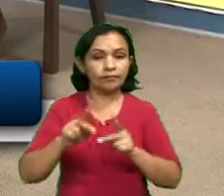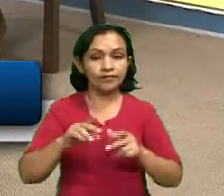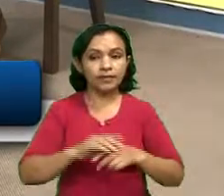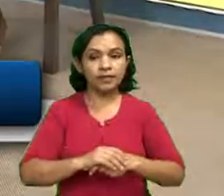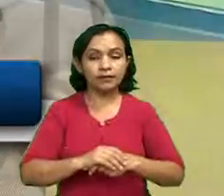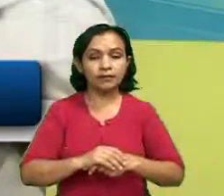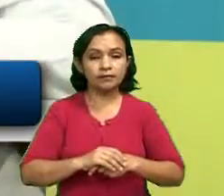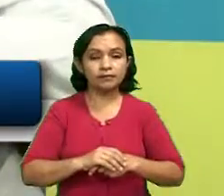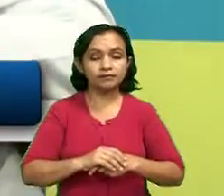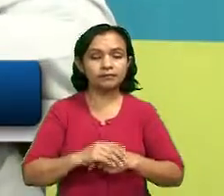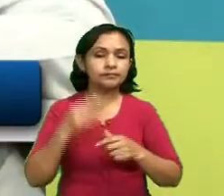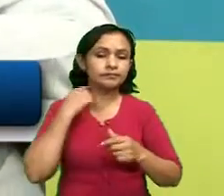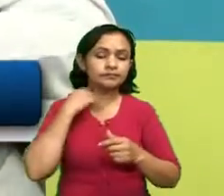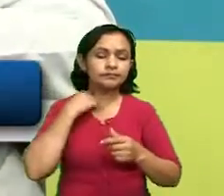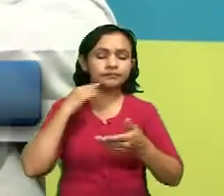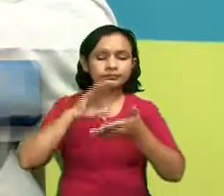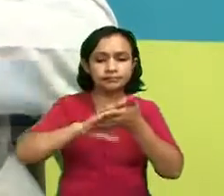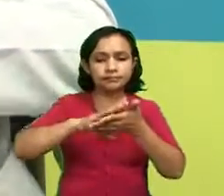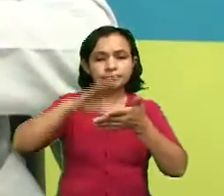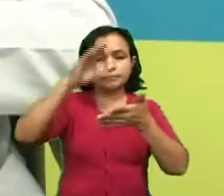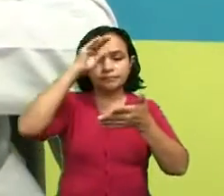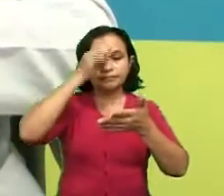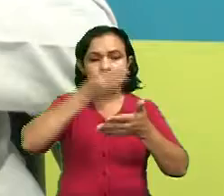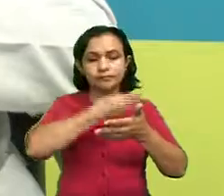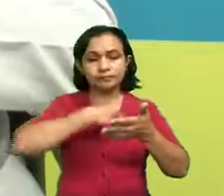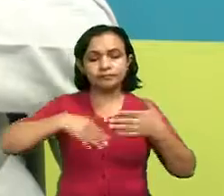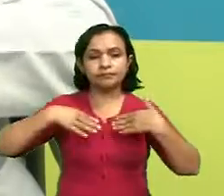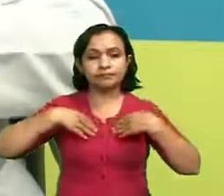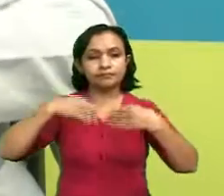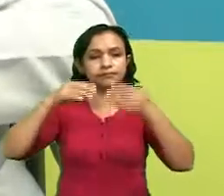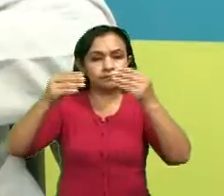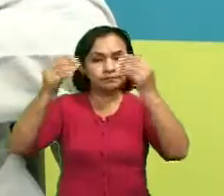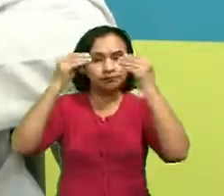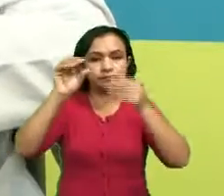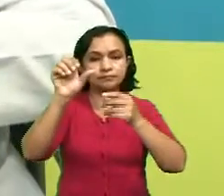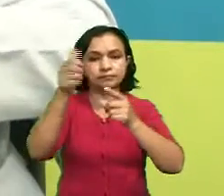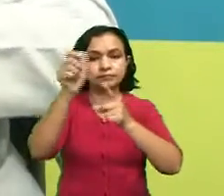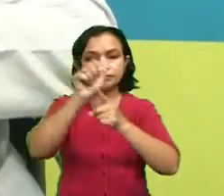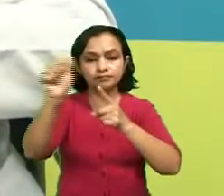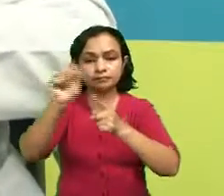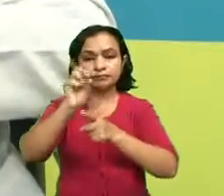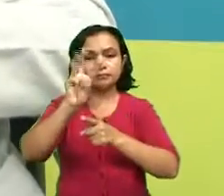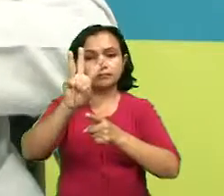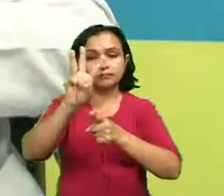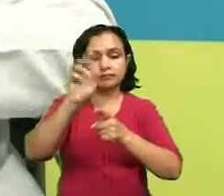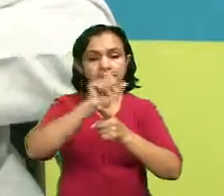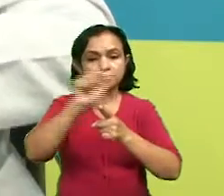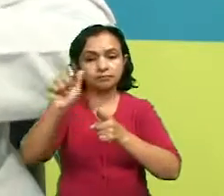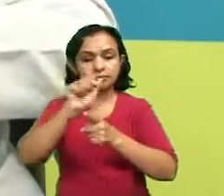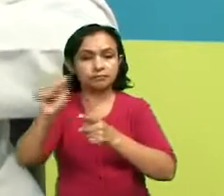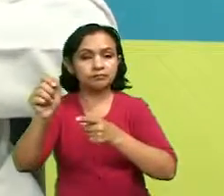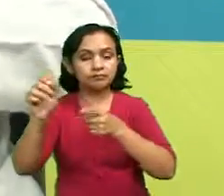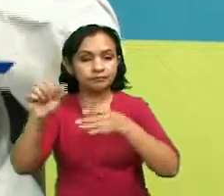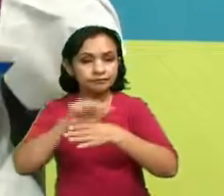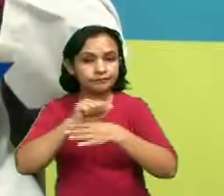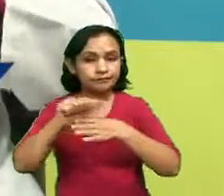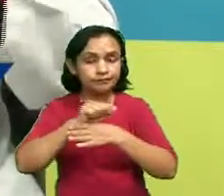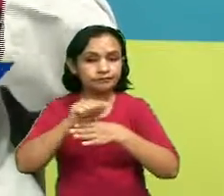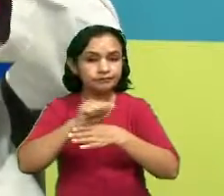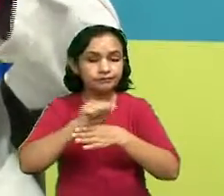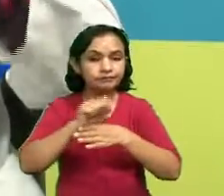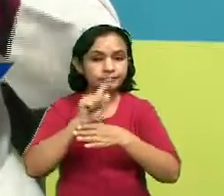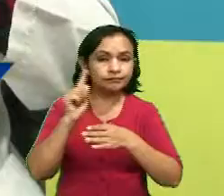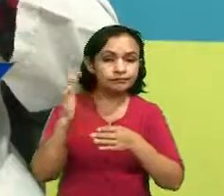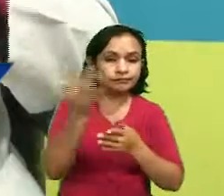Bueno, nosotros nos están siempre capacitando en el Ministerio de Salud cada 6 meses, cada 3 meses, de acuerdo a cómo vaya procediendo todas